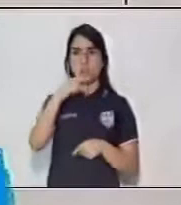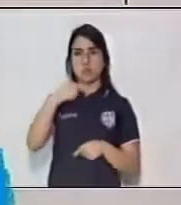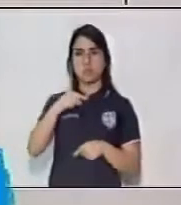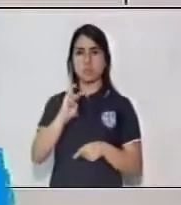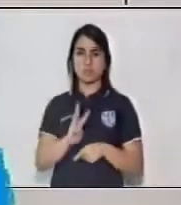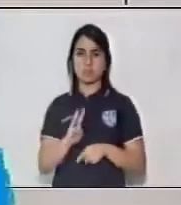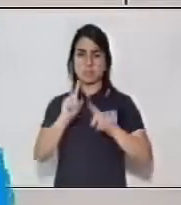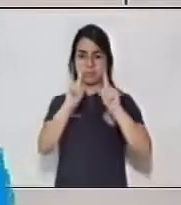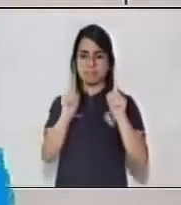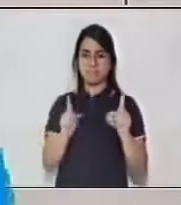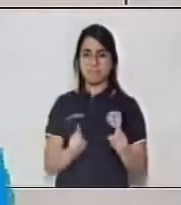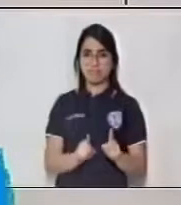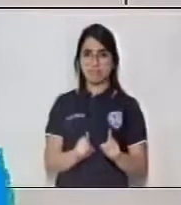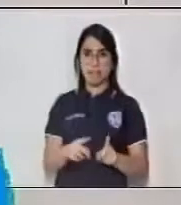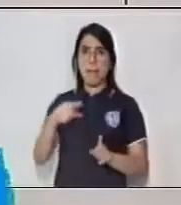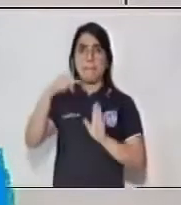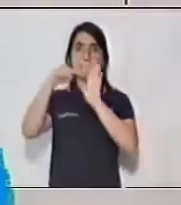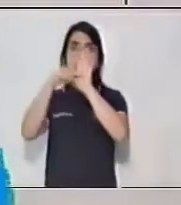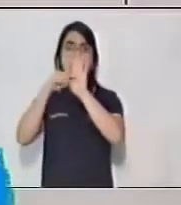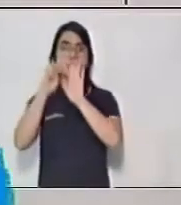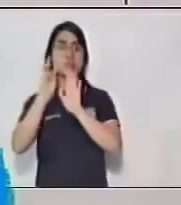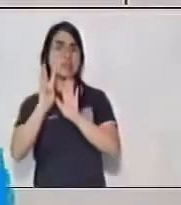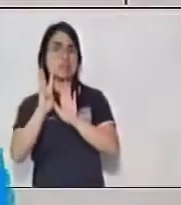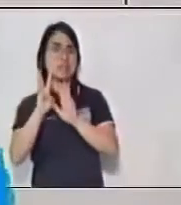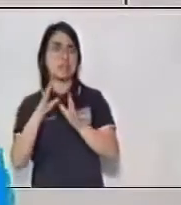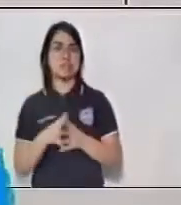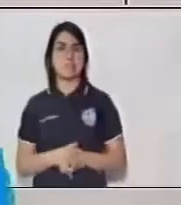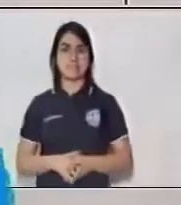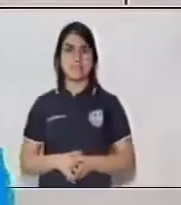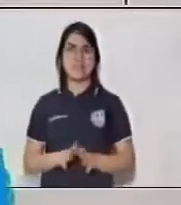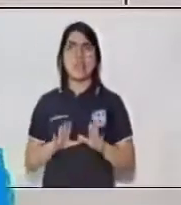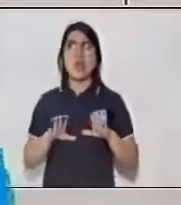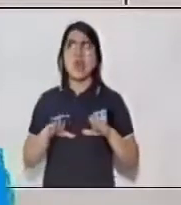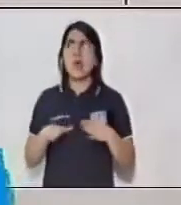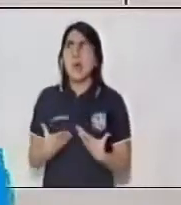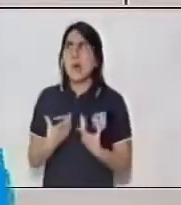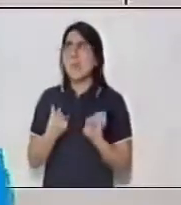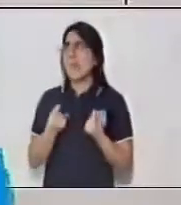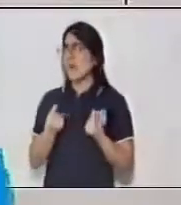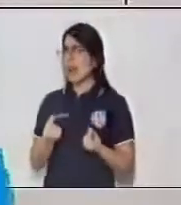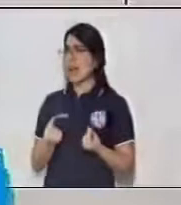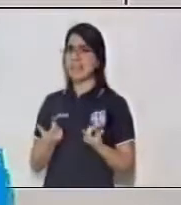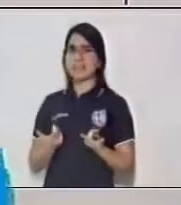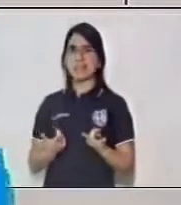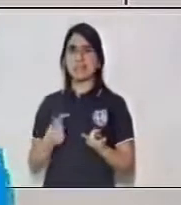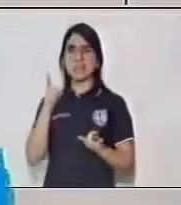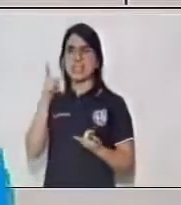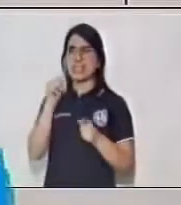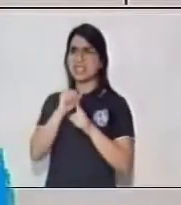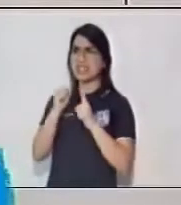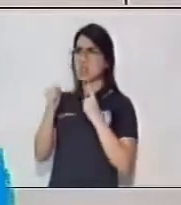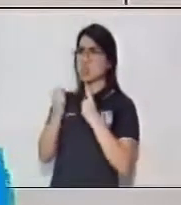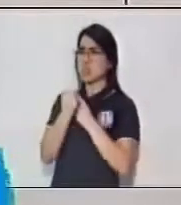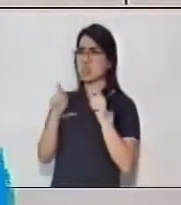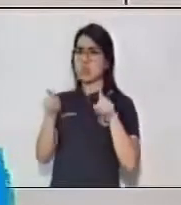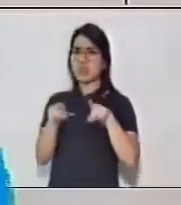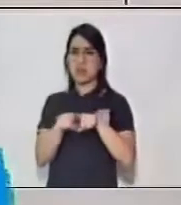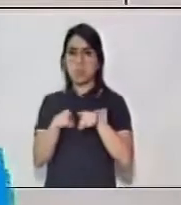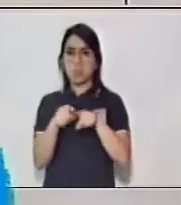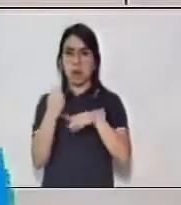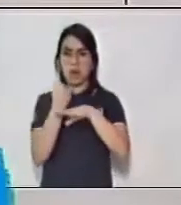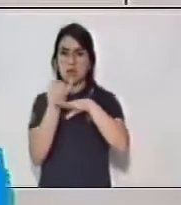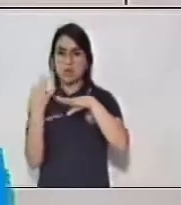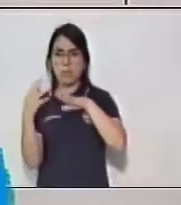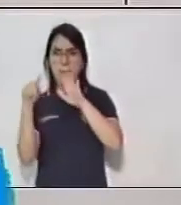3. ¿Qué hacemos? Entonces en este caso vamos a